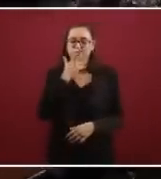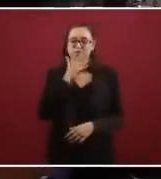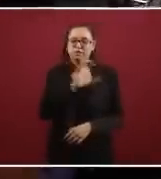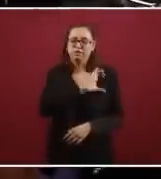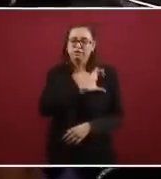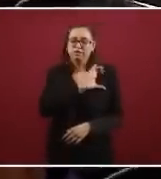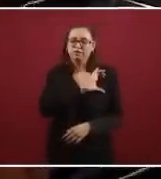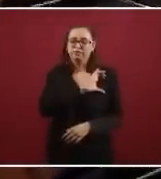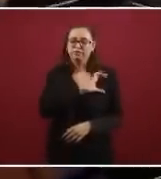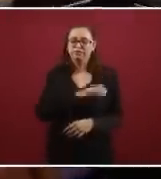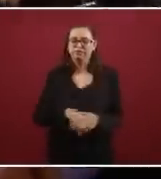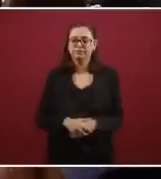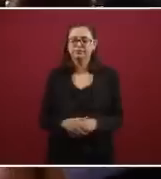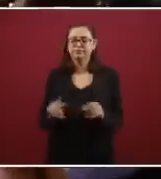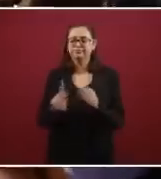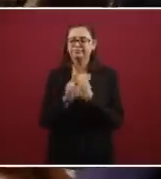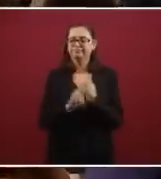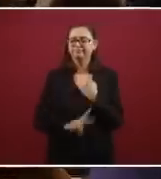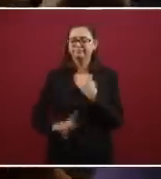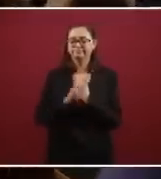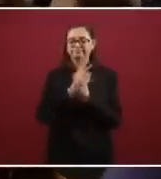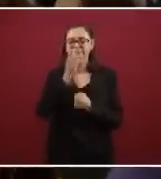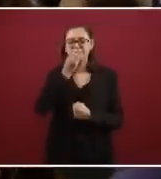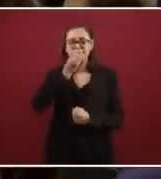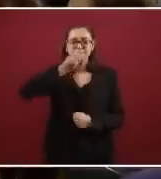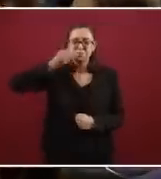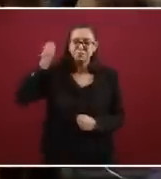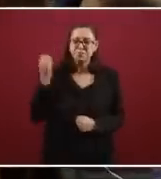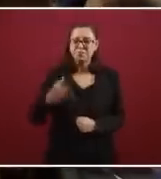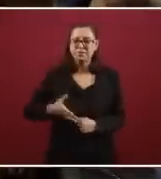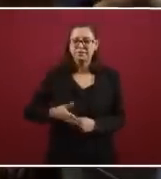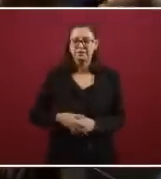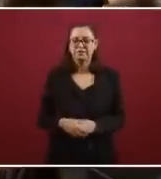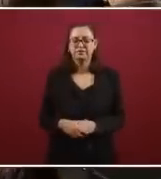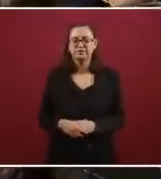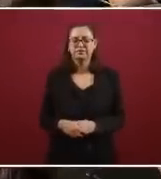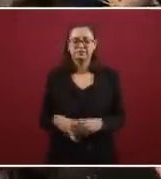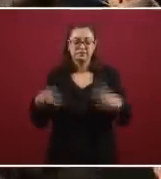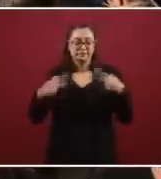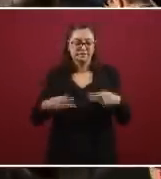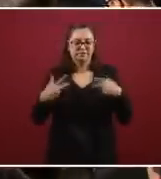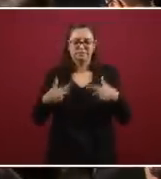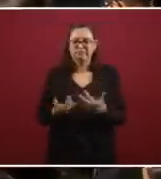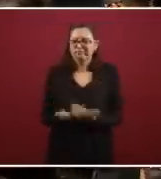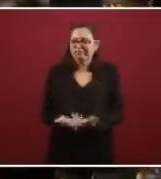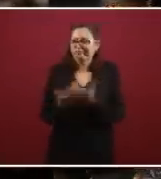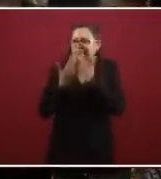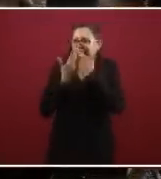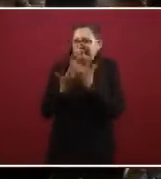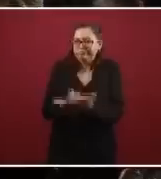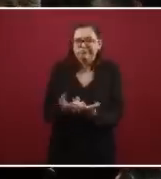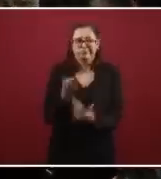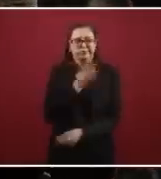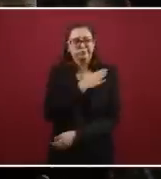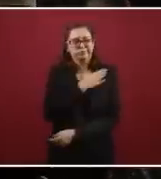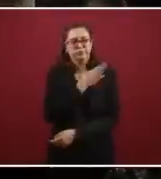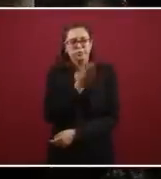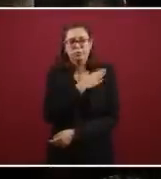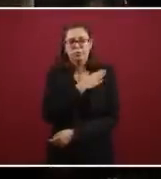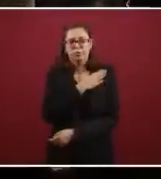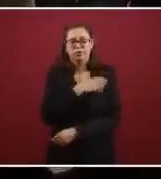un país extraordinario, sobre todo por su gente, por la bondad de su